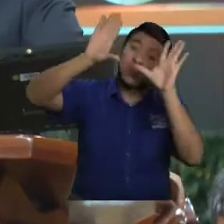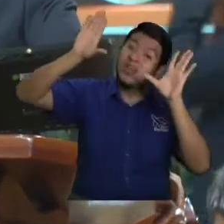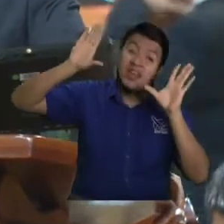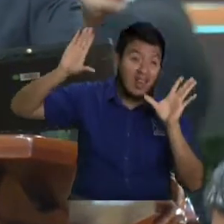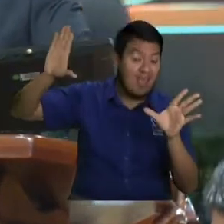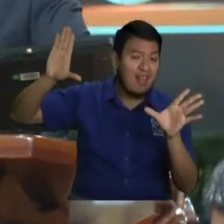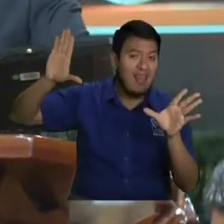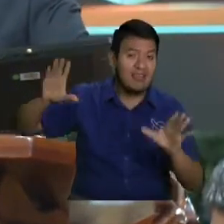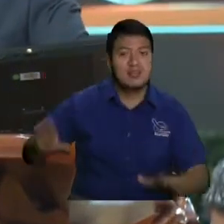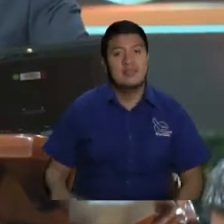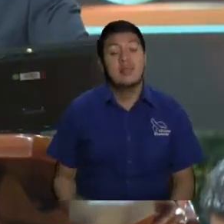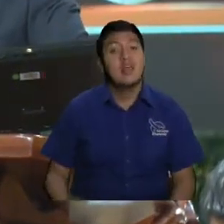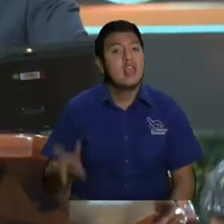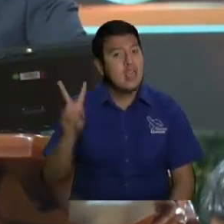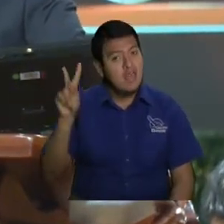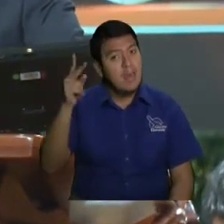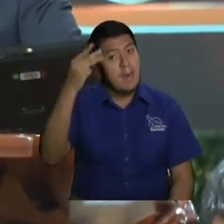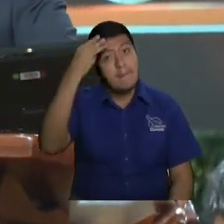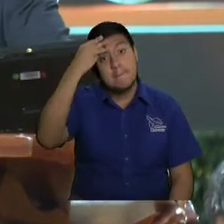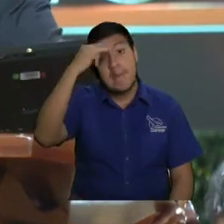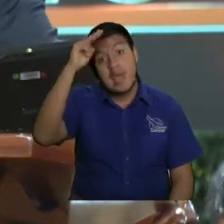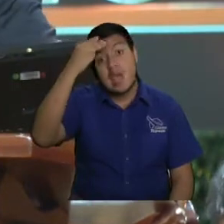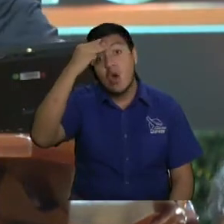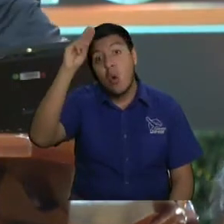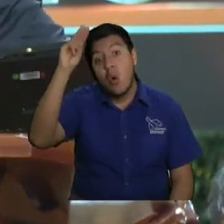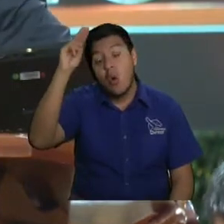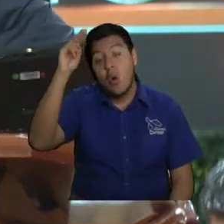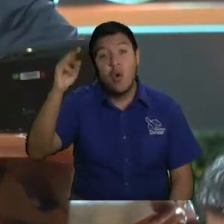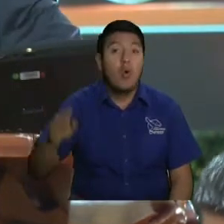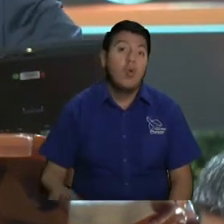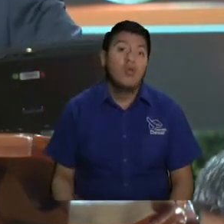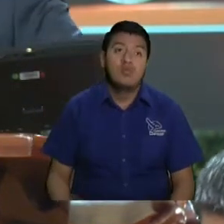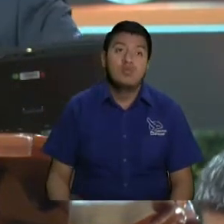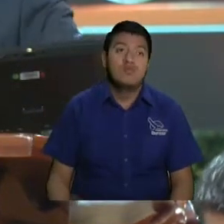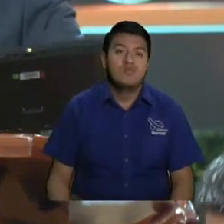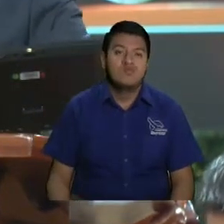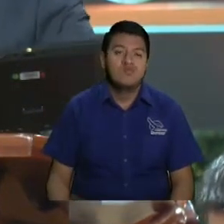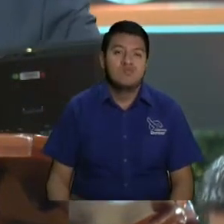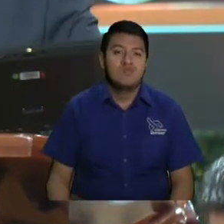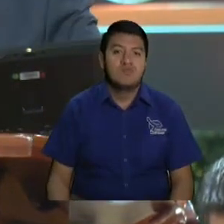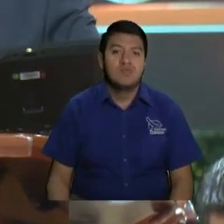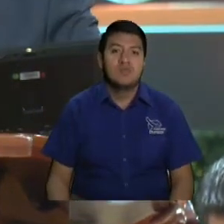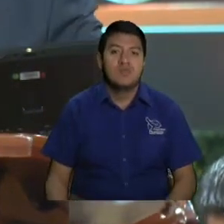extraordinarias y México que costó un poco que